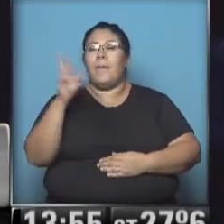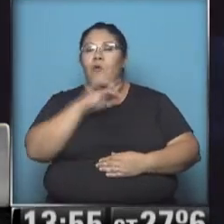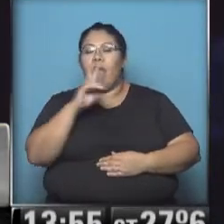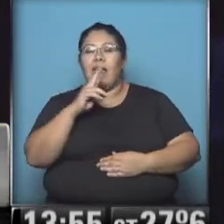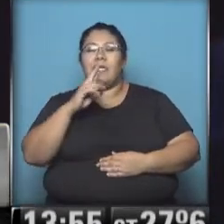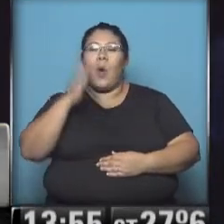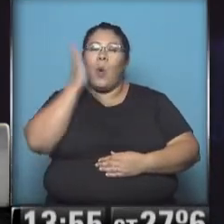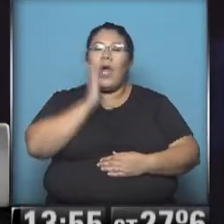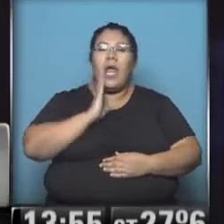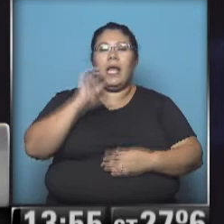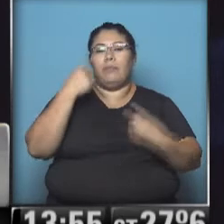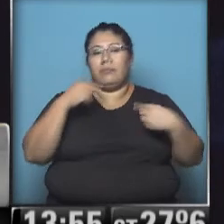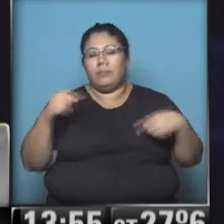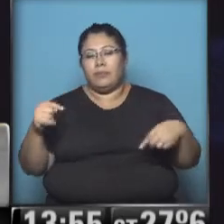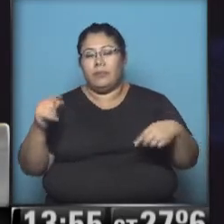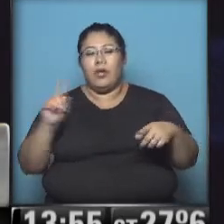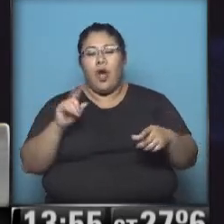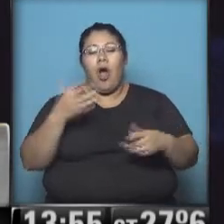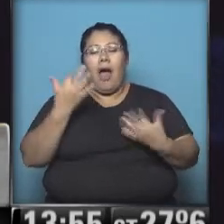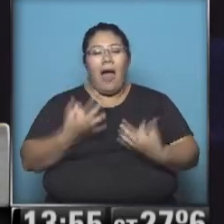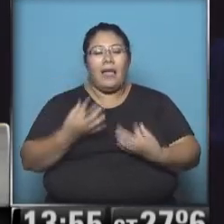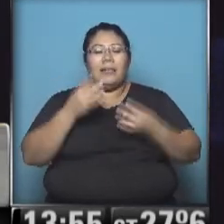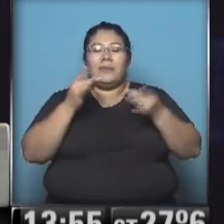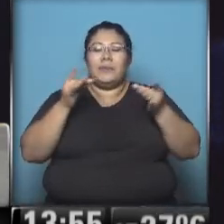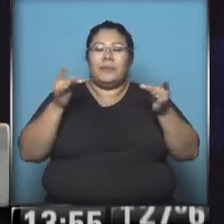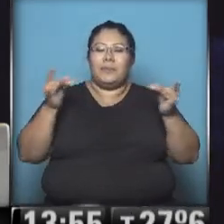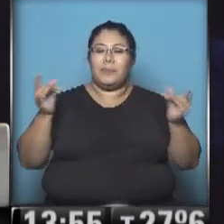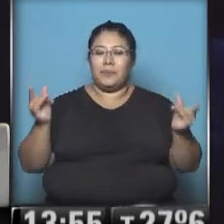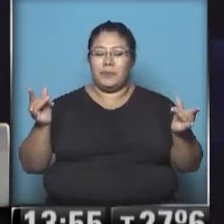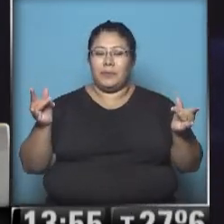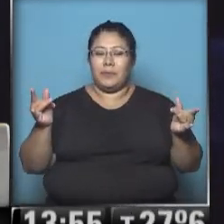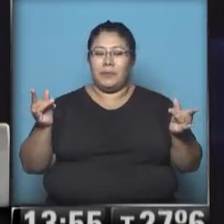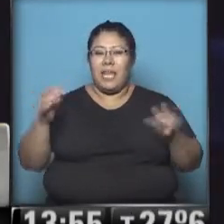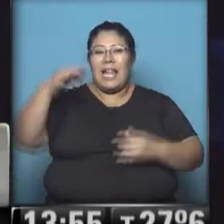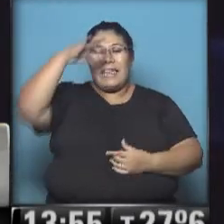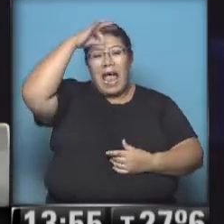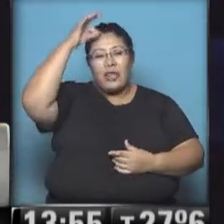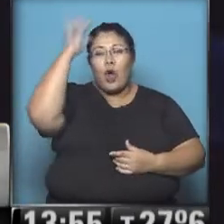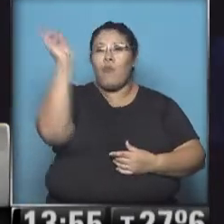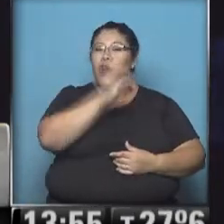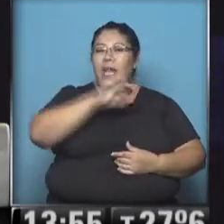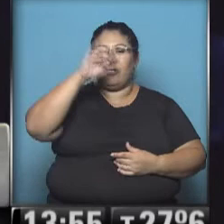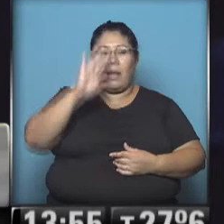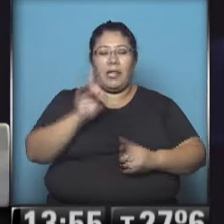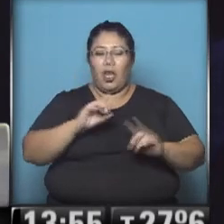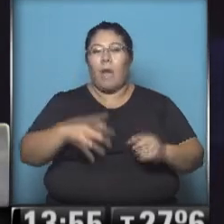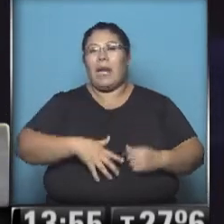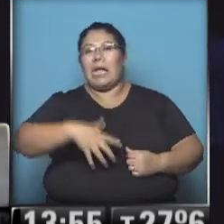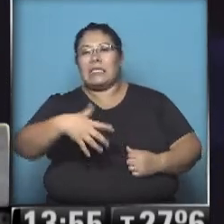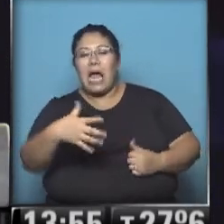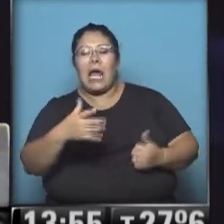sino que tienen un poquito más de sutileza pero bueno no es teatro de género no es embarazadas